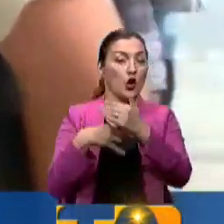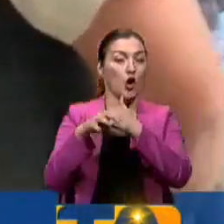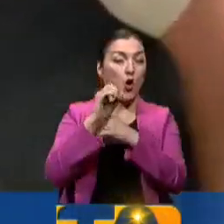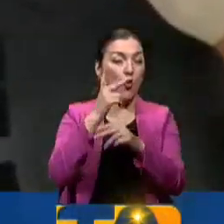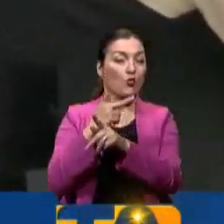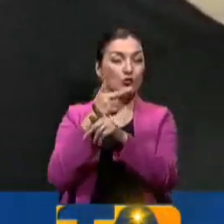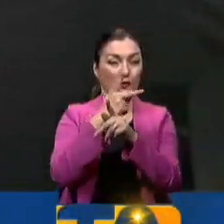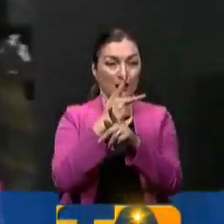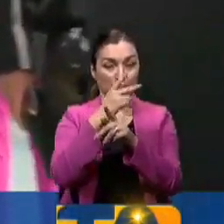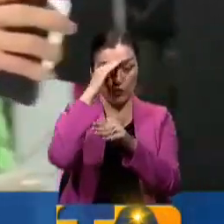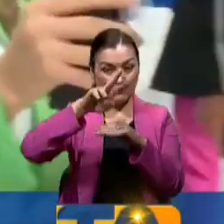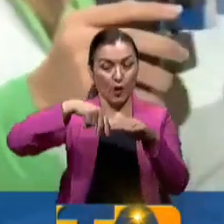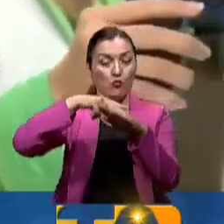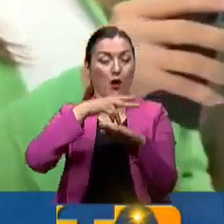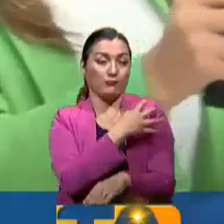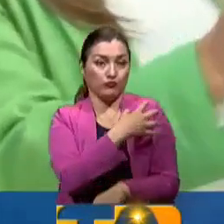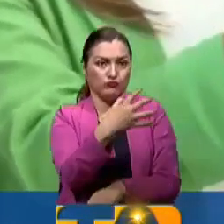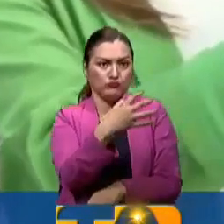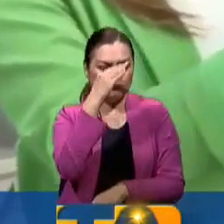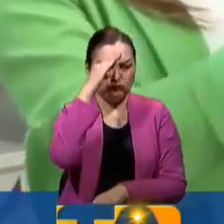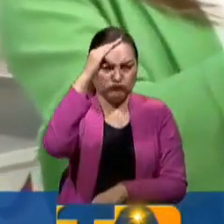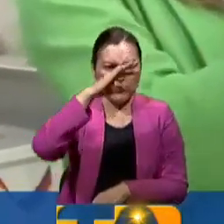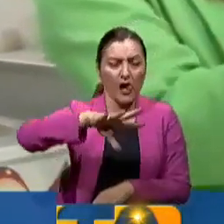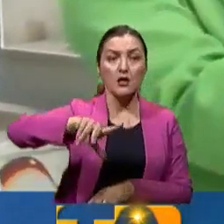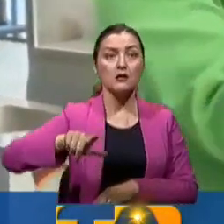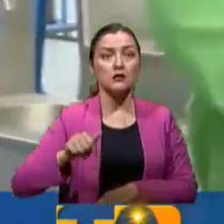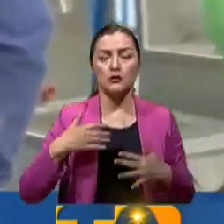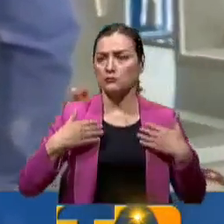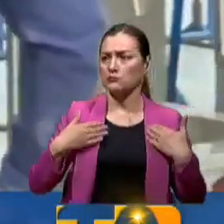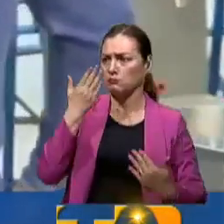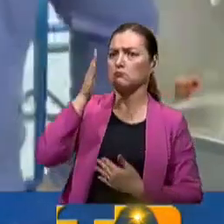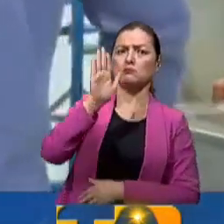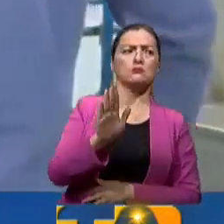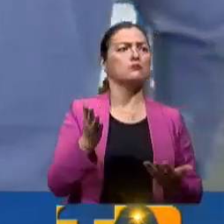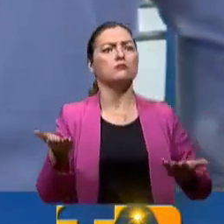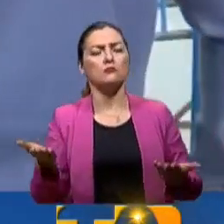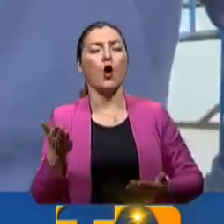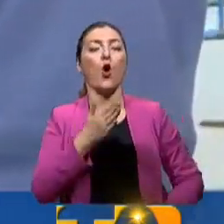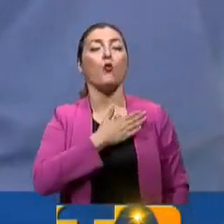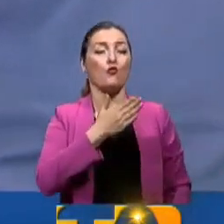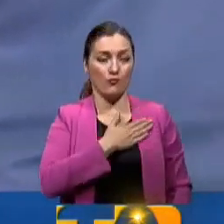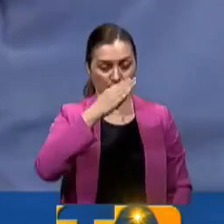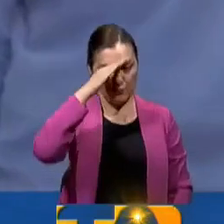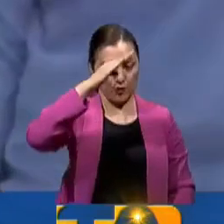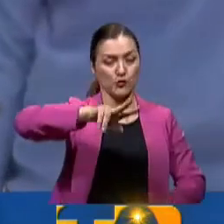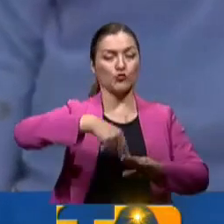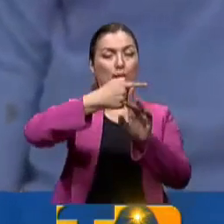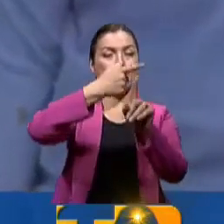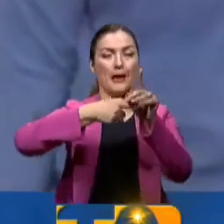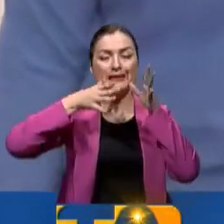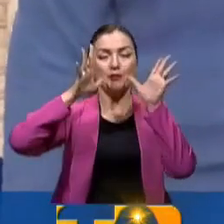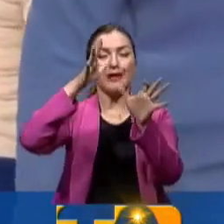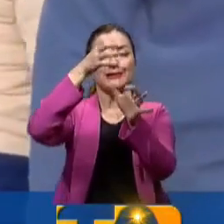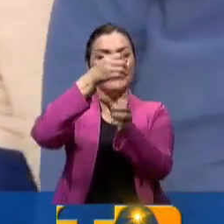fortalece. En caso de haber algún delito, estamos presentes, vamos a acudir inmediatamente. Confíen en la Policía Nacional, este diciembre seguro, y la